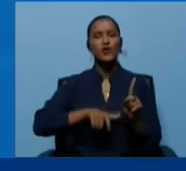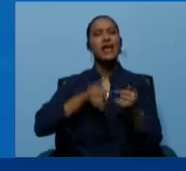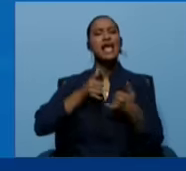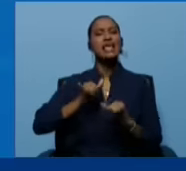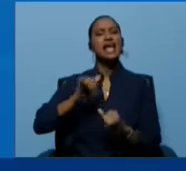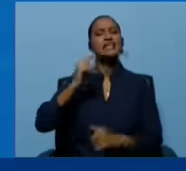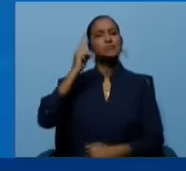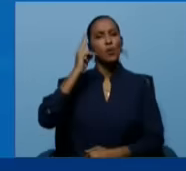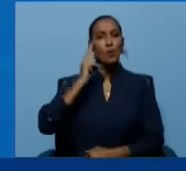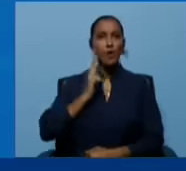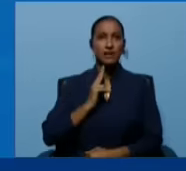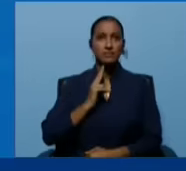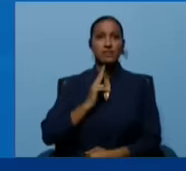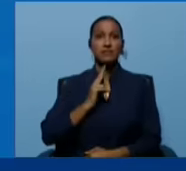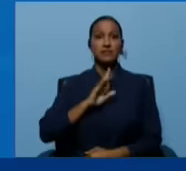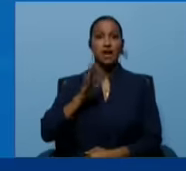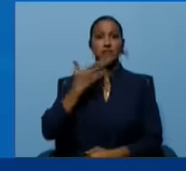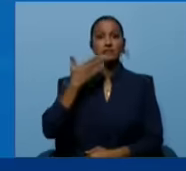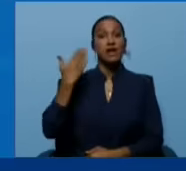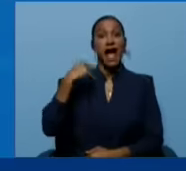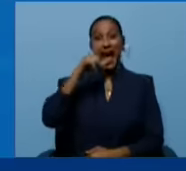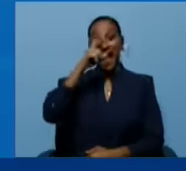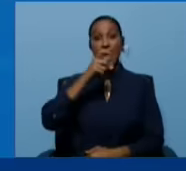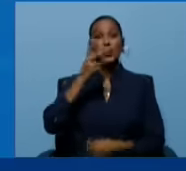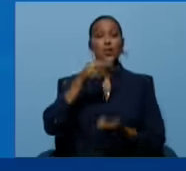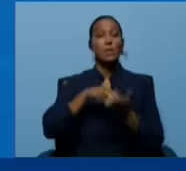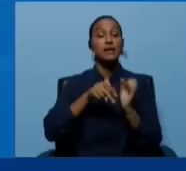Bolivia se ensayó en noviembre de 2019.